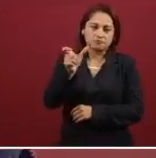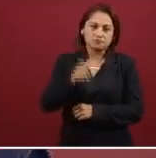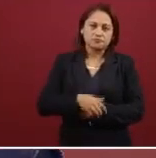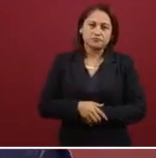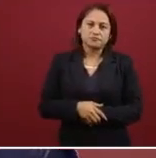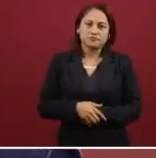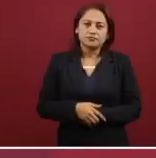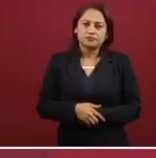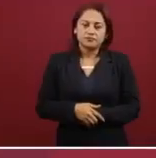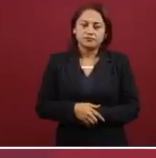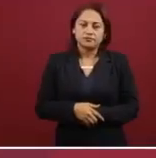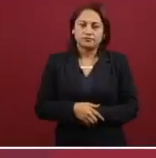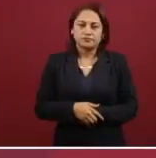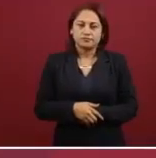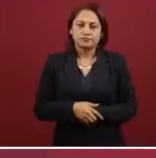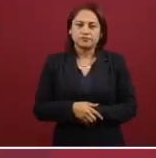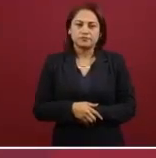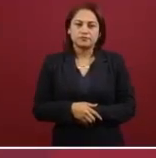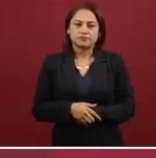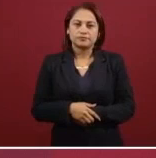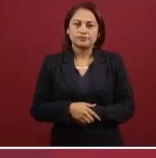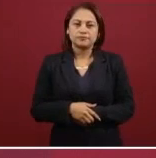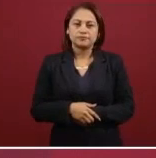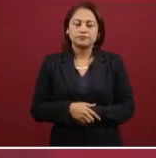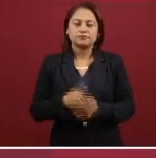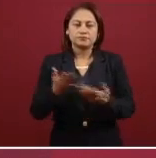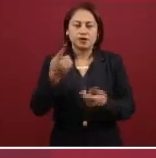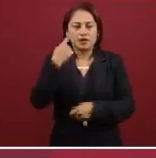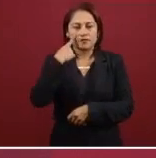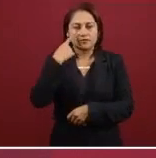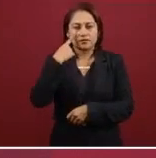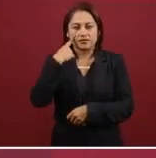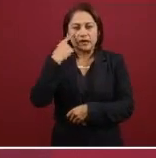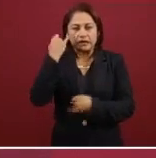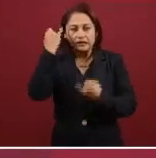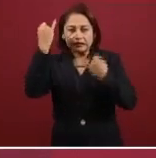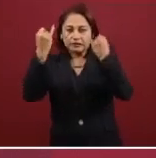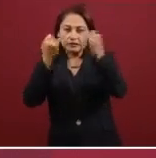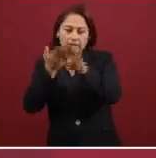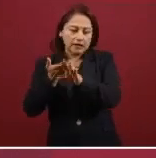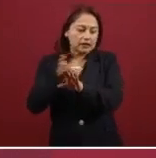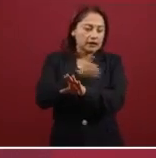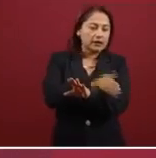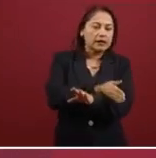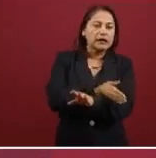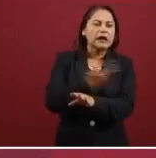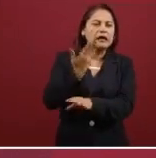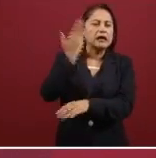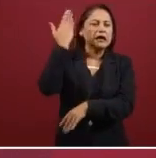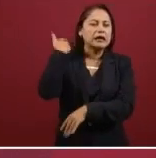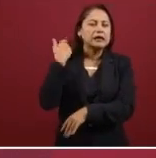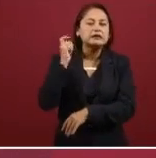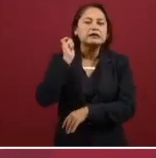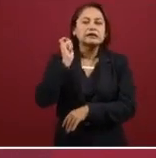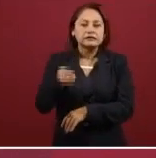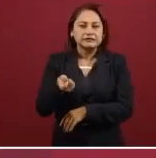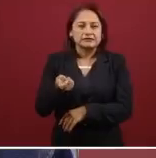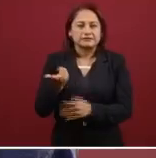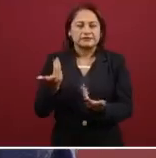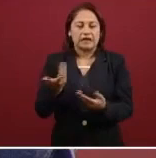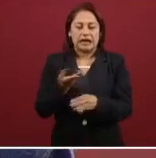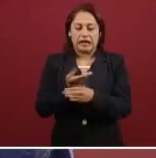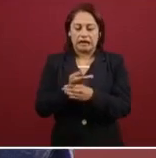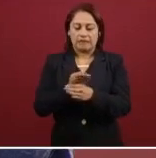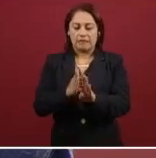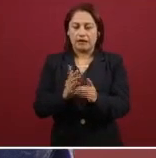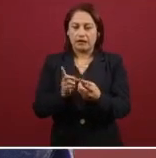Imagínense en el pasado, además de estos contratos, utilizar la banca de desarrollo,